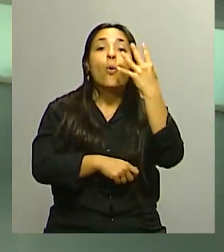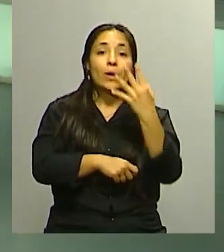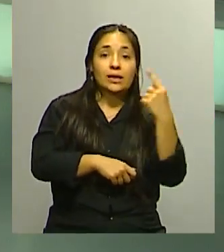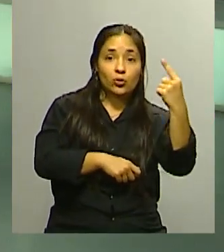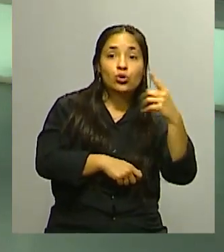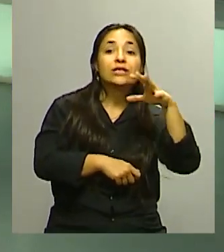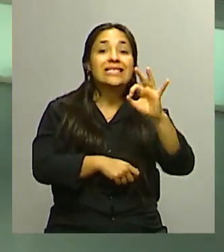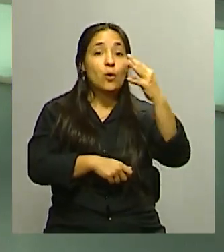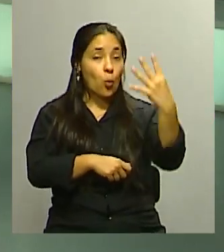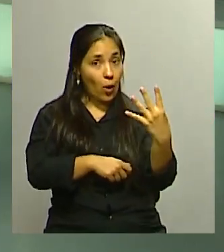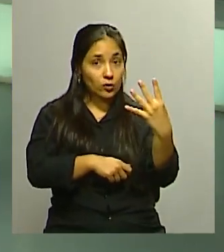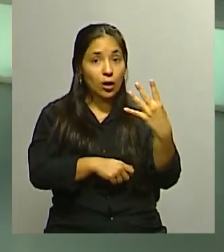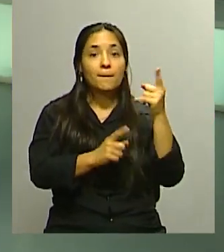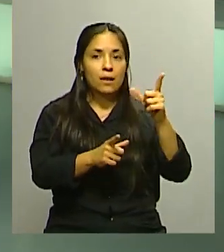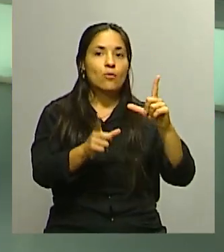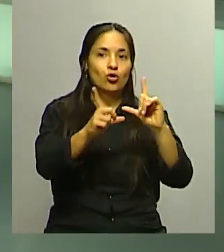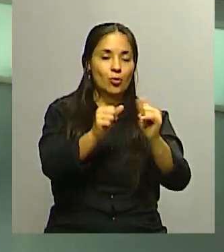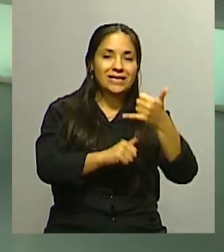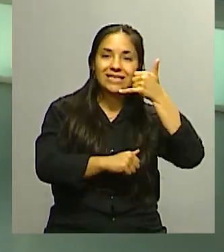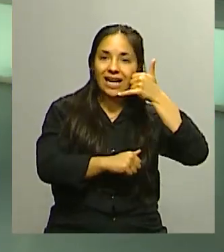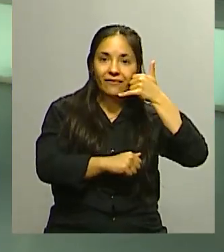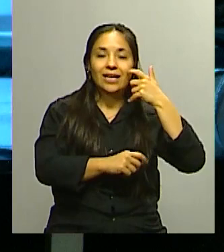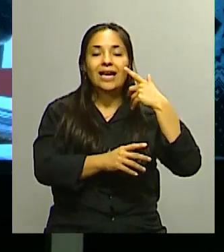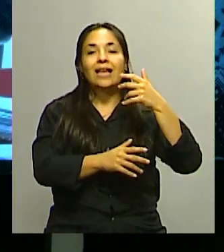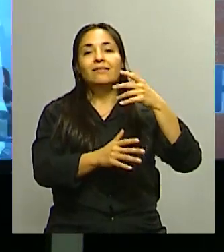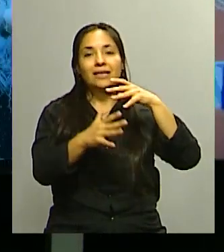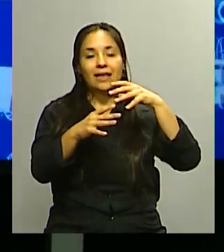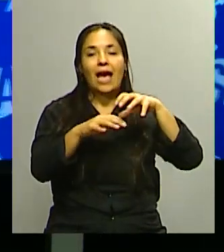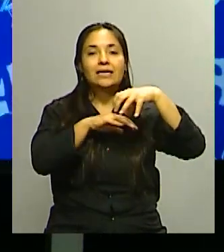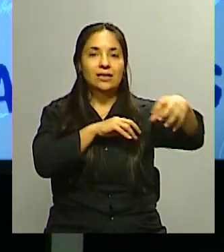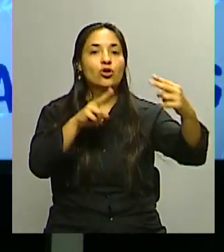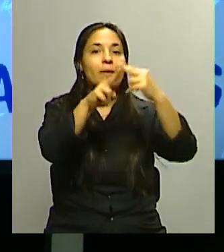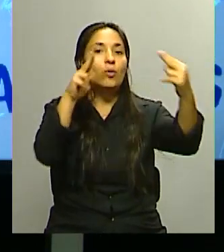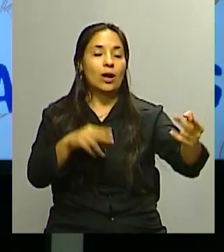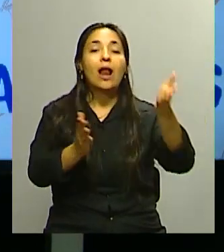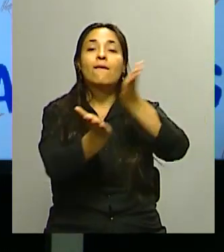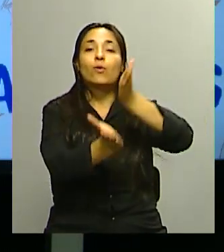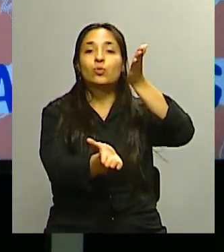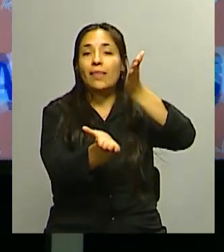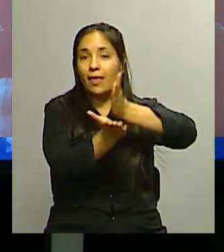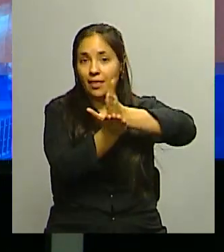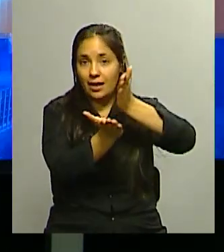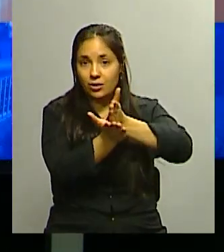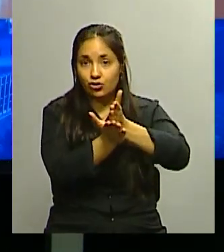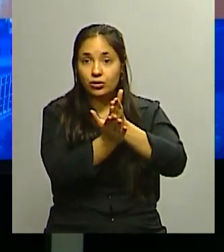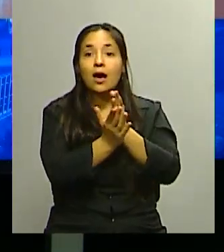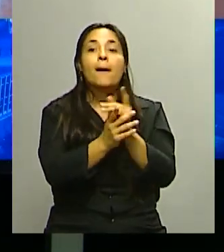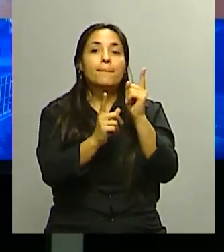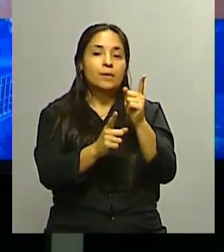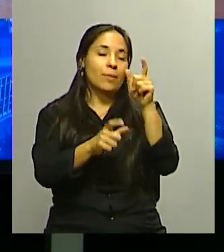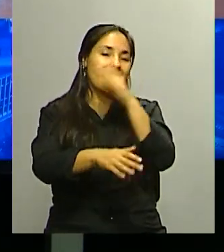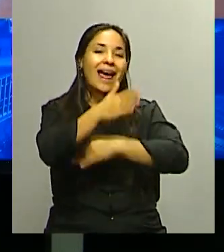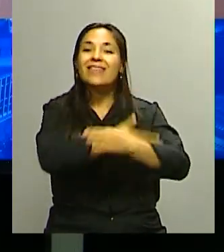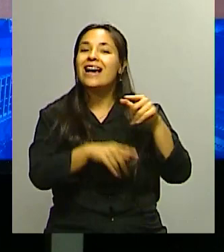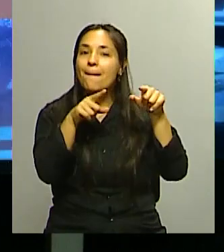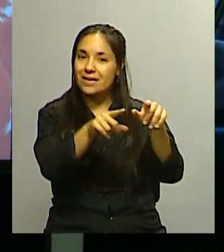449-4104, sí, que es el teléfono de extensión y vinculación de la Facultad de Derecho, y para el resto, eso para discapacidad. Y